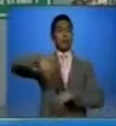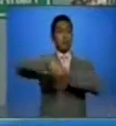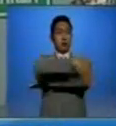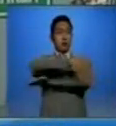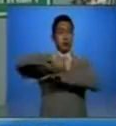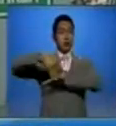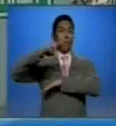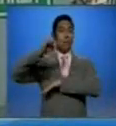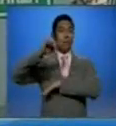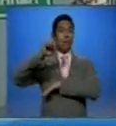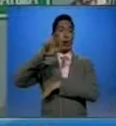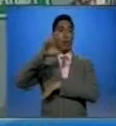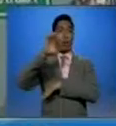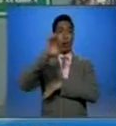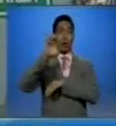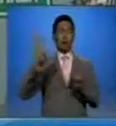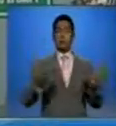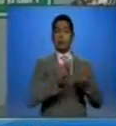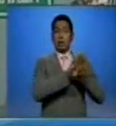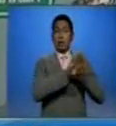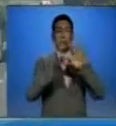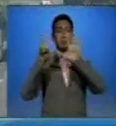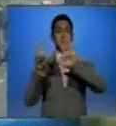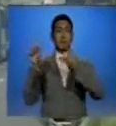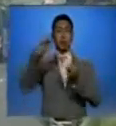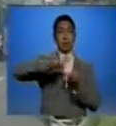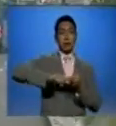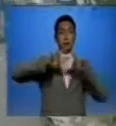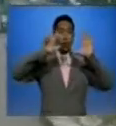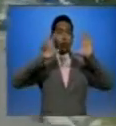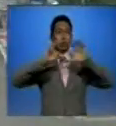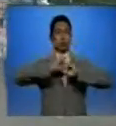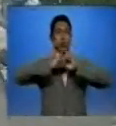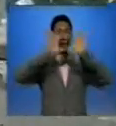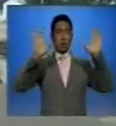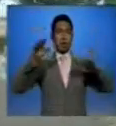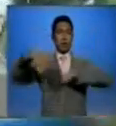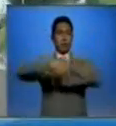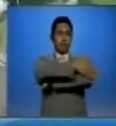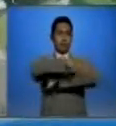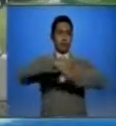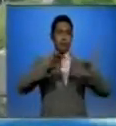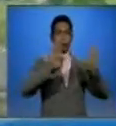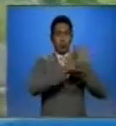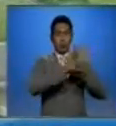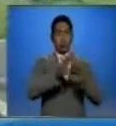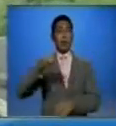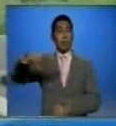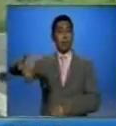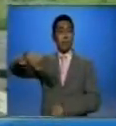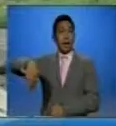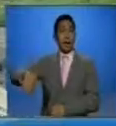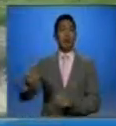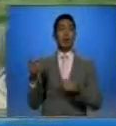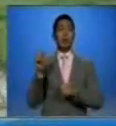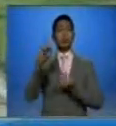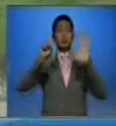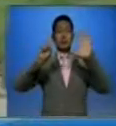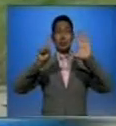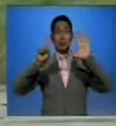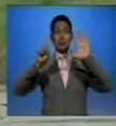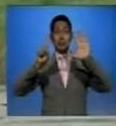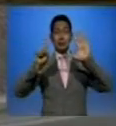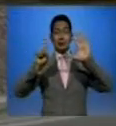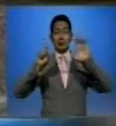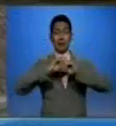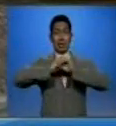Manuel Córdoba Galarza de 7 a 8 de la mañana por la reunión de cancilleres y el miércoles el cierre será de 6 de la mañana a 20 horas ya para la cita